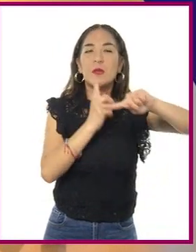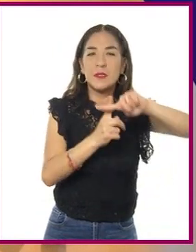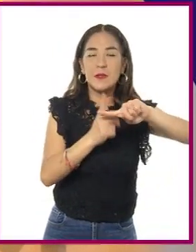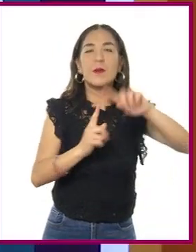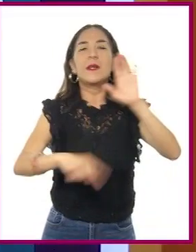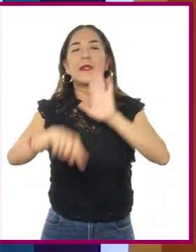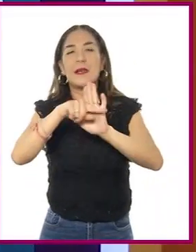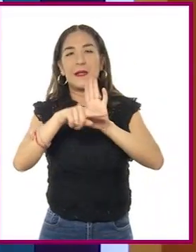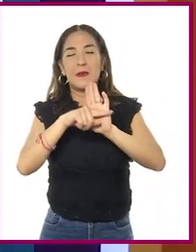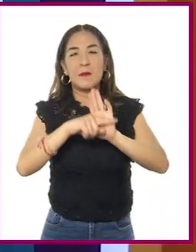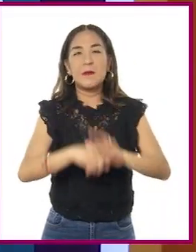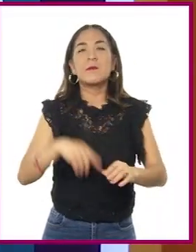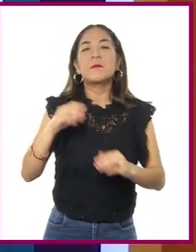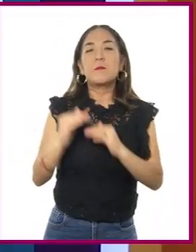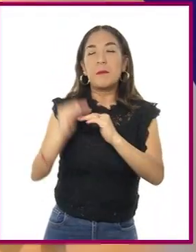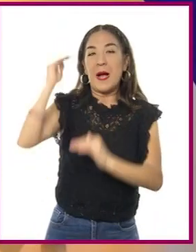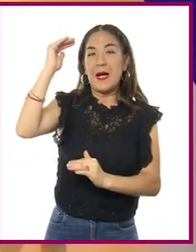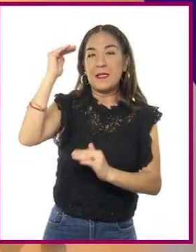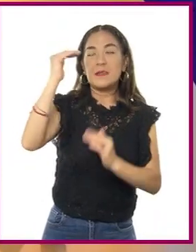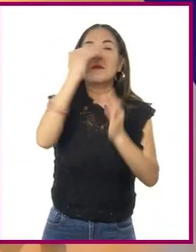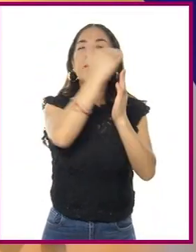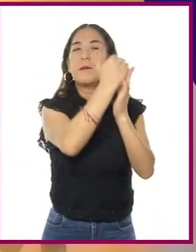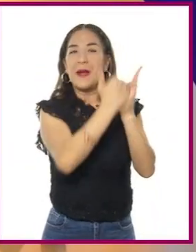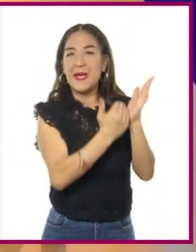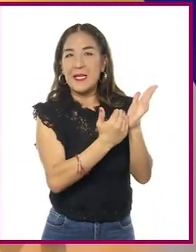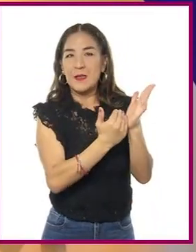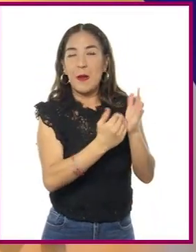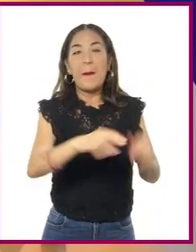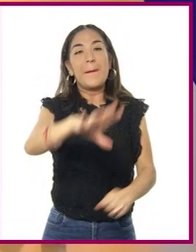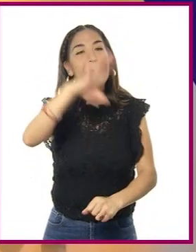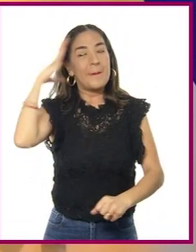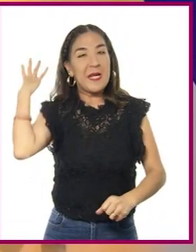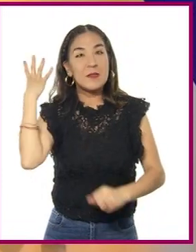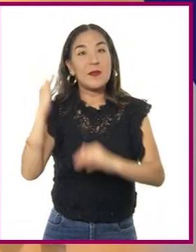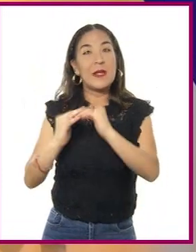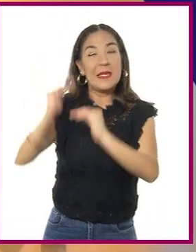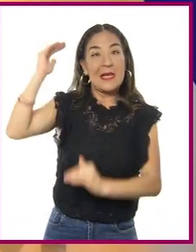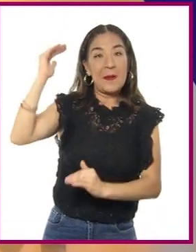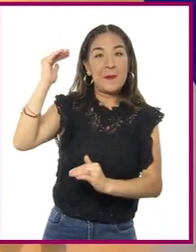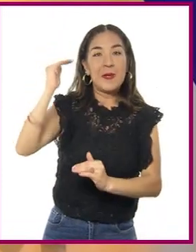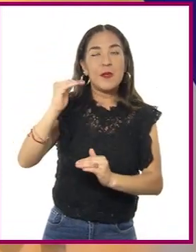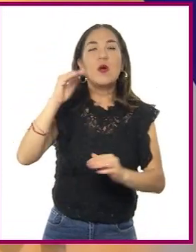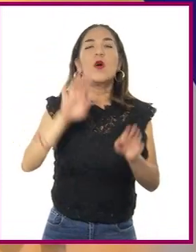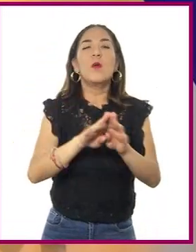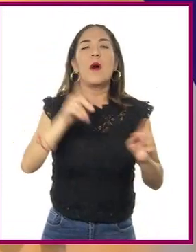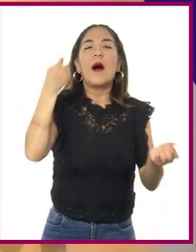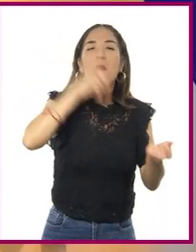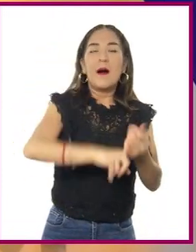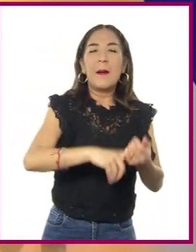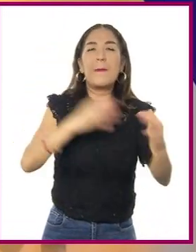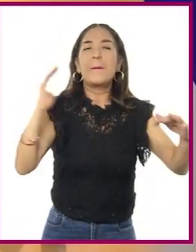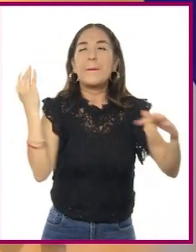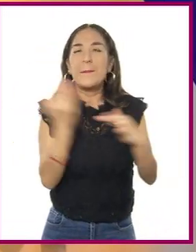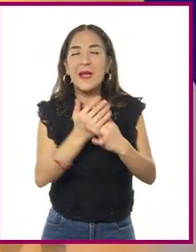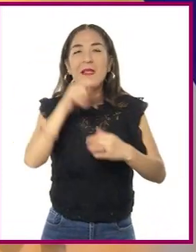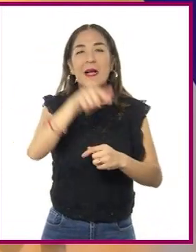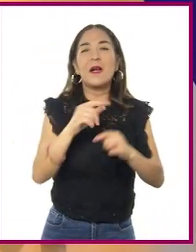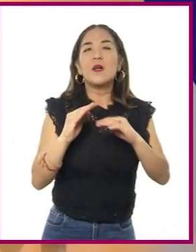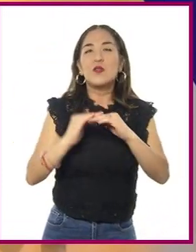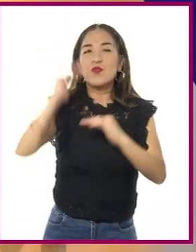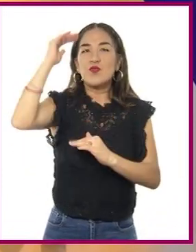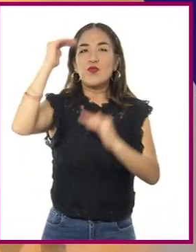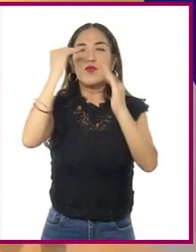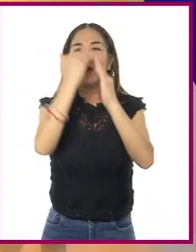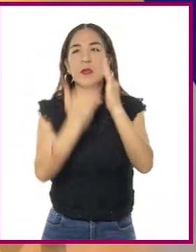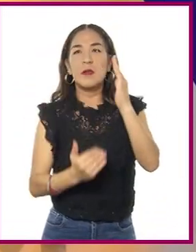negativos, crecimiento, decrecimiento, velocidad de crecimiento, intervalos de crecimiento, así como